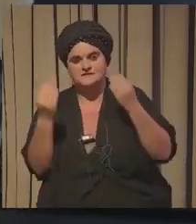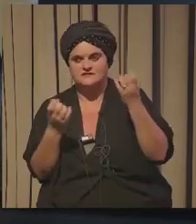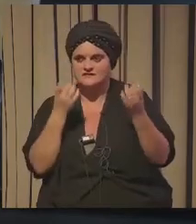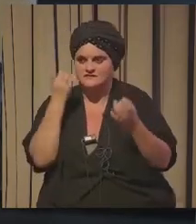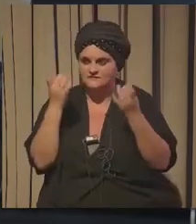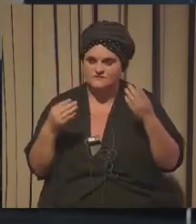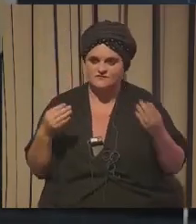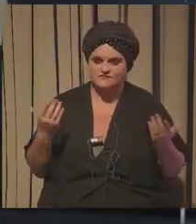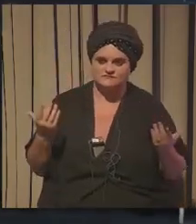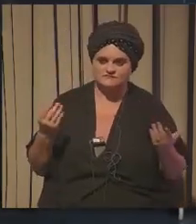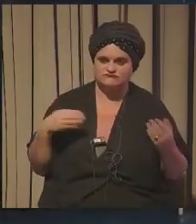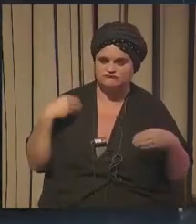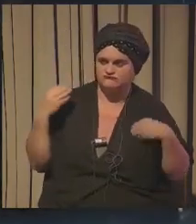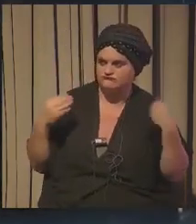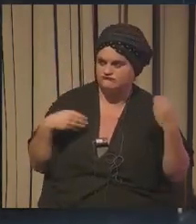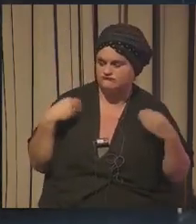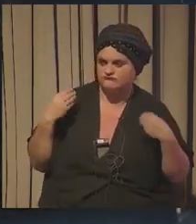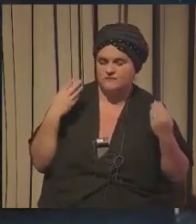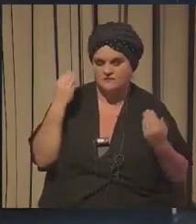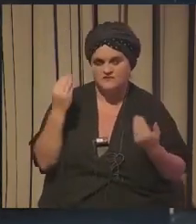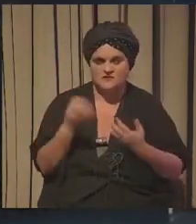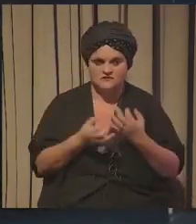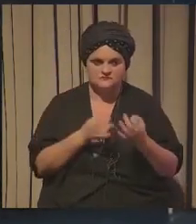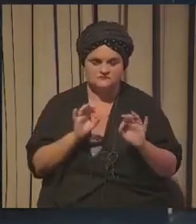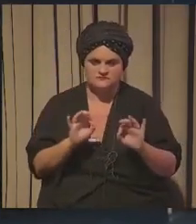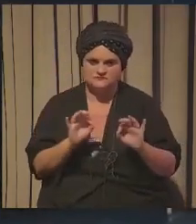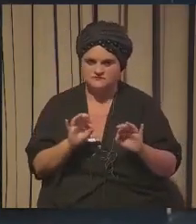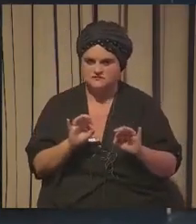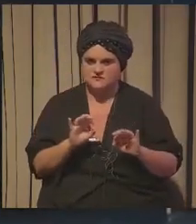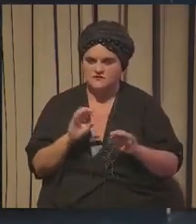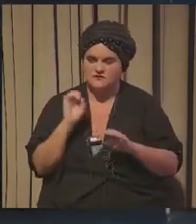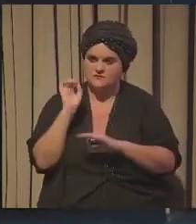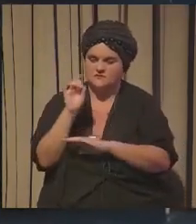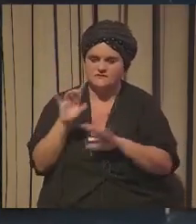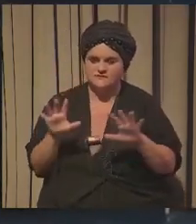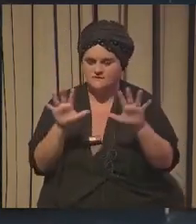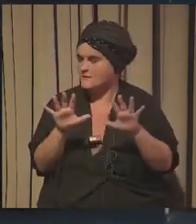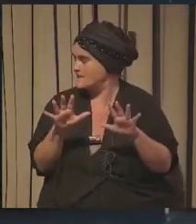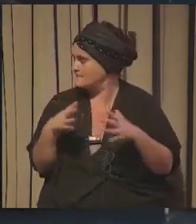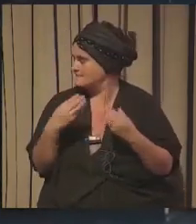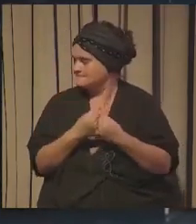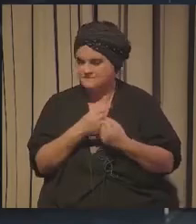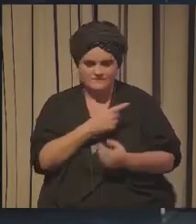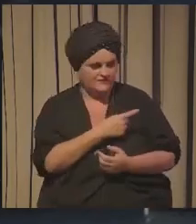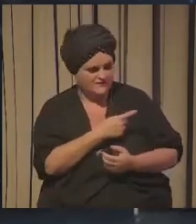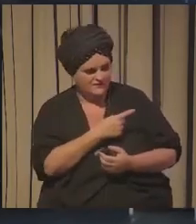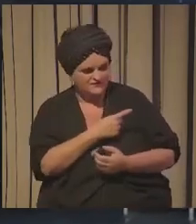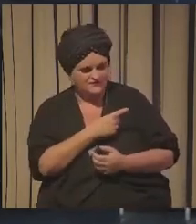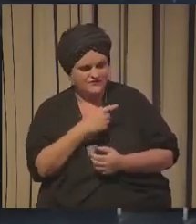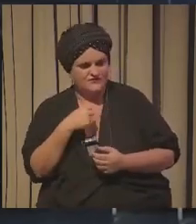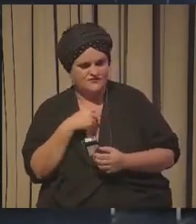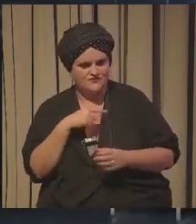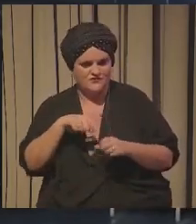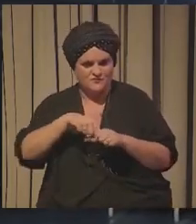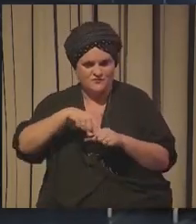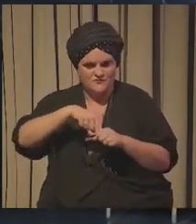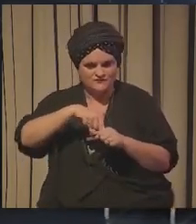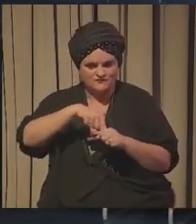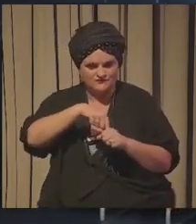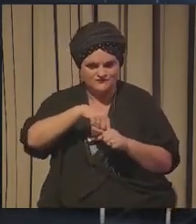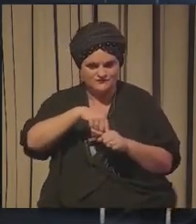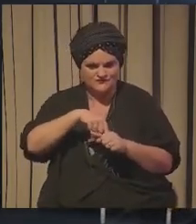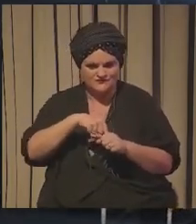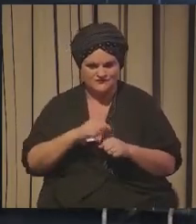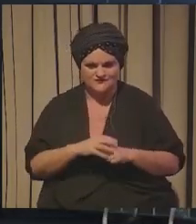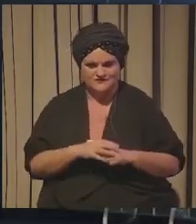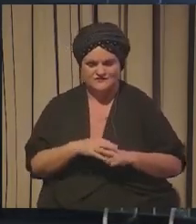yo creo que lo ha sido. La verdad es que hemos tenido la oportunidad, 10 ponentes en total, contándote a ti, así como ponentes. Yo soy el puesto, no el ponente, y ¿sabes?